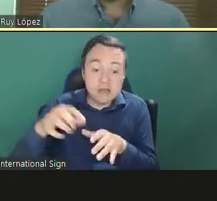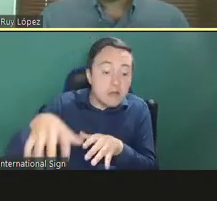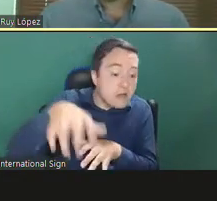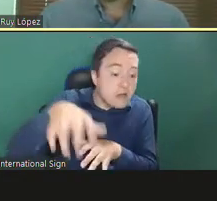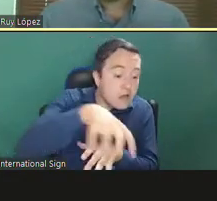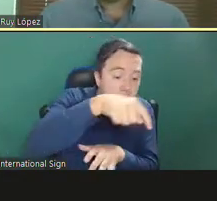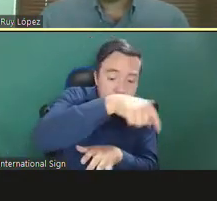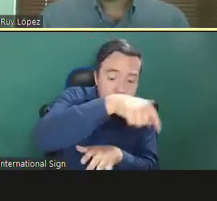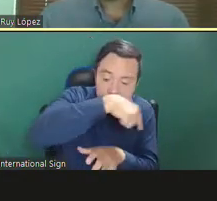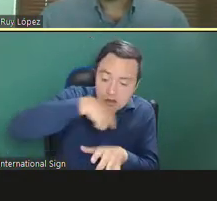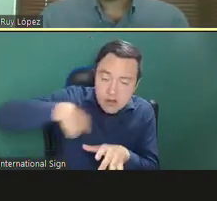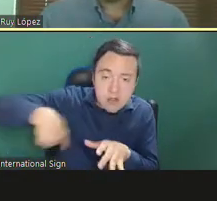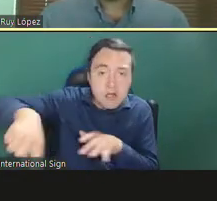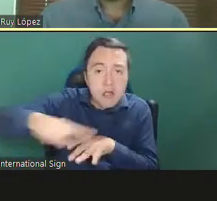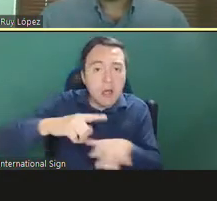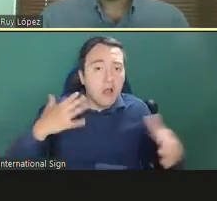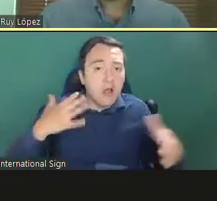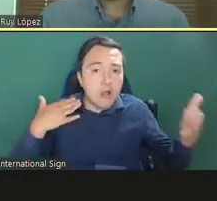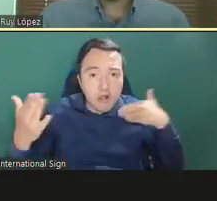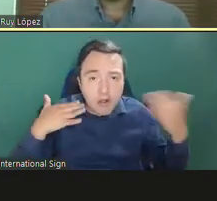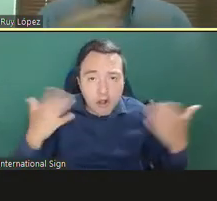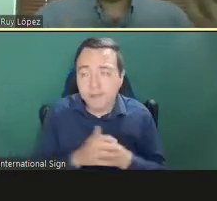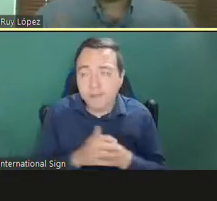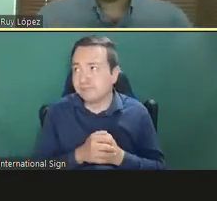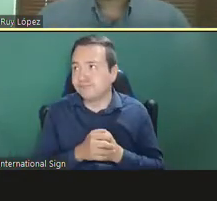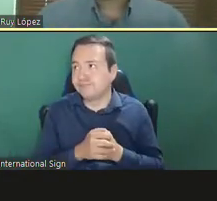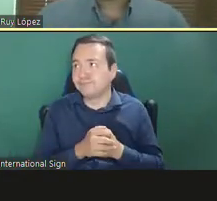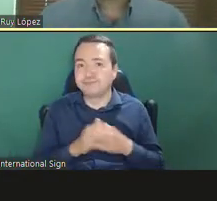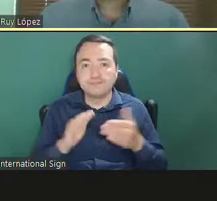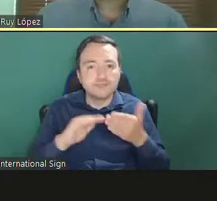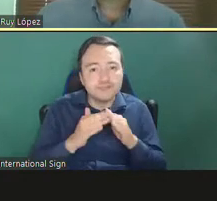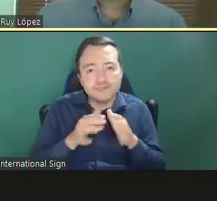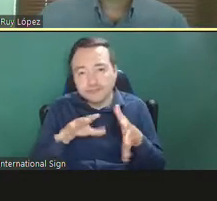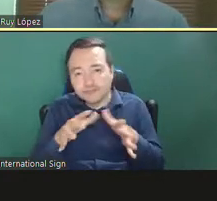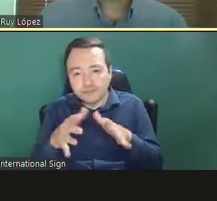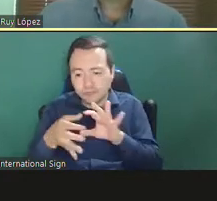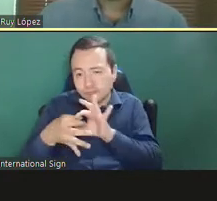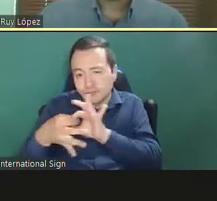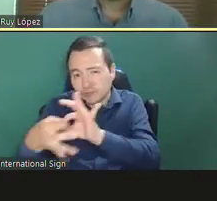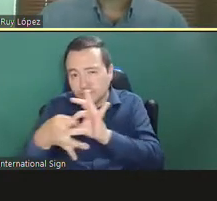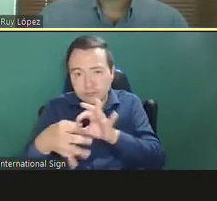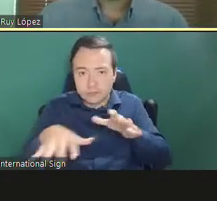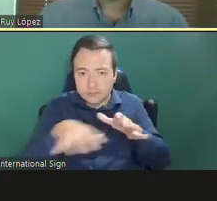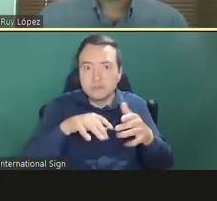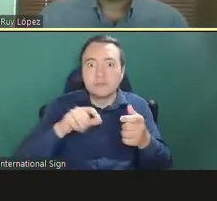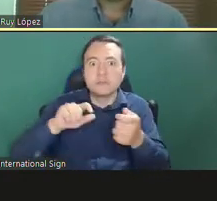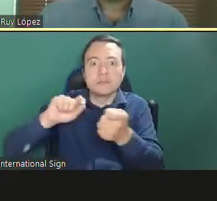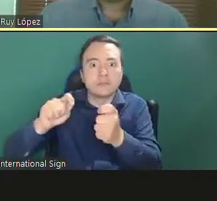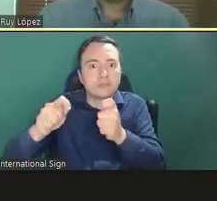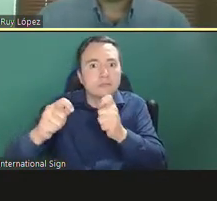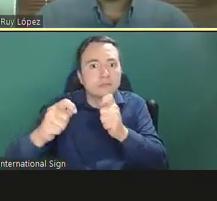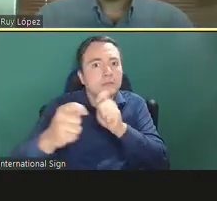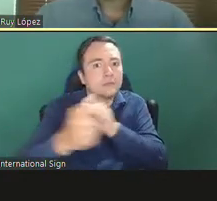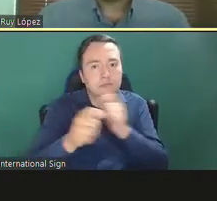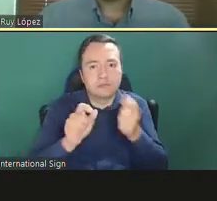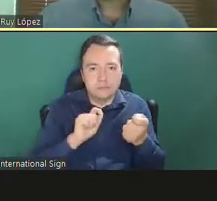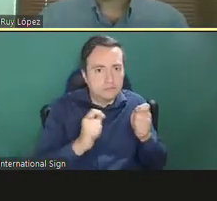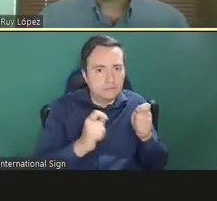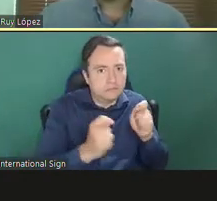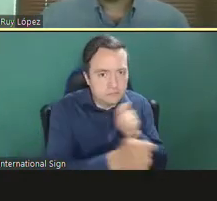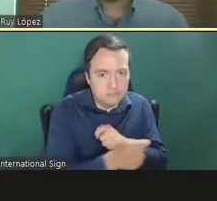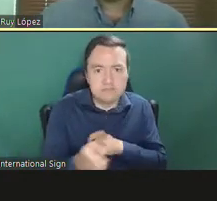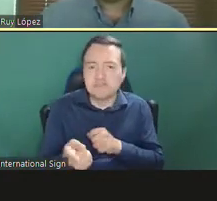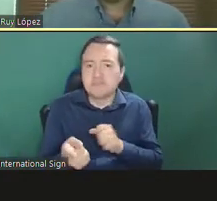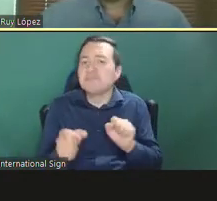rurales o semi urbanos que también cada vez se están transformando más a tener el acceso